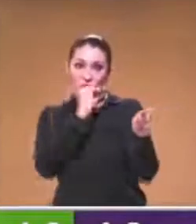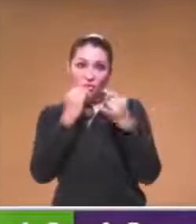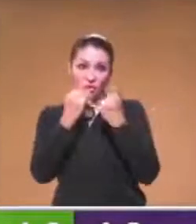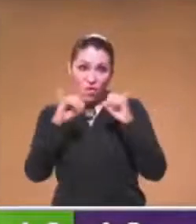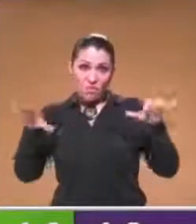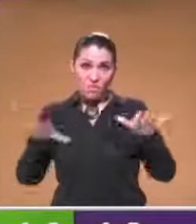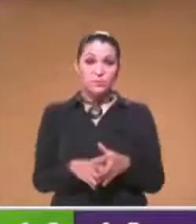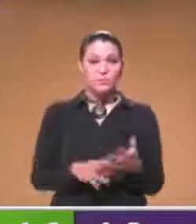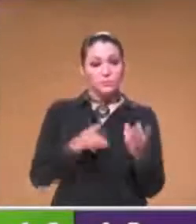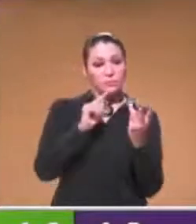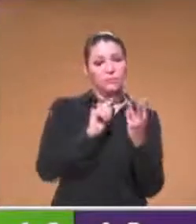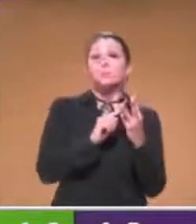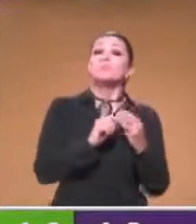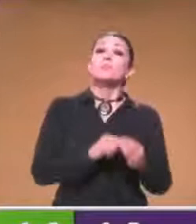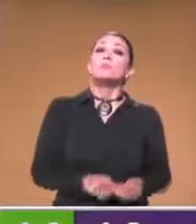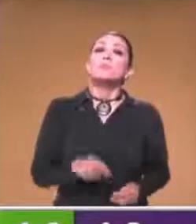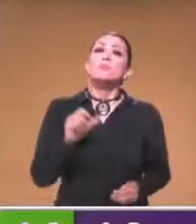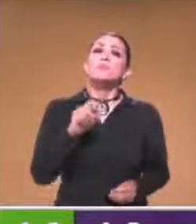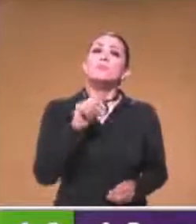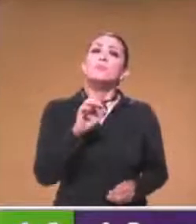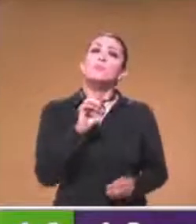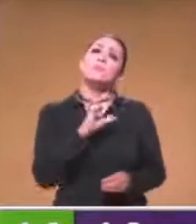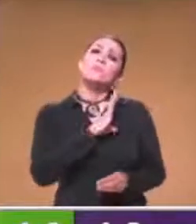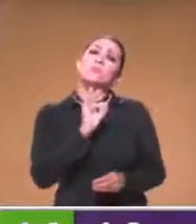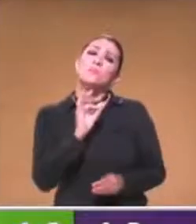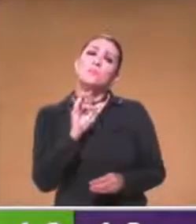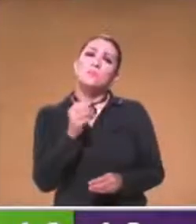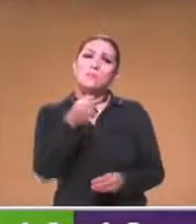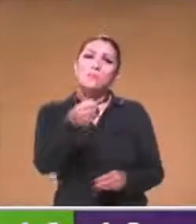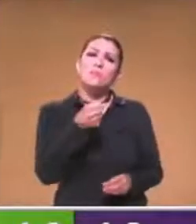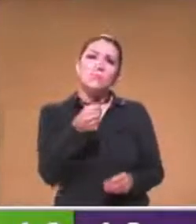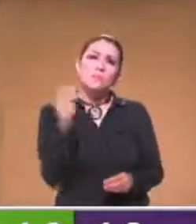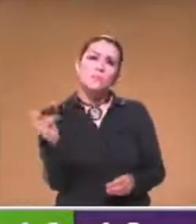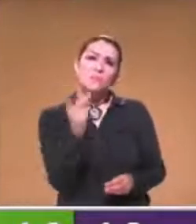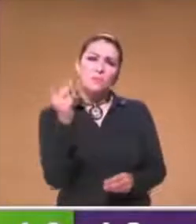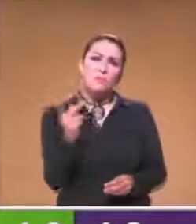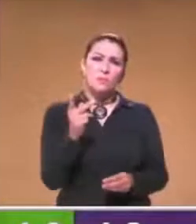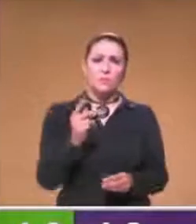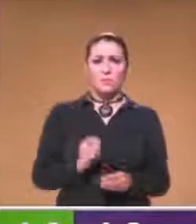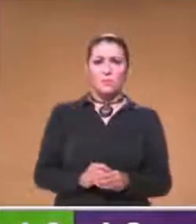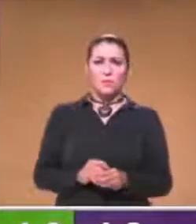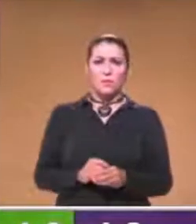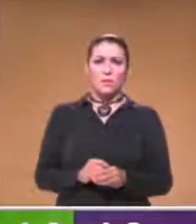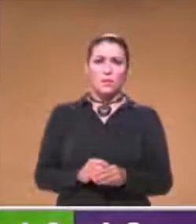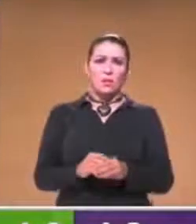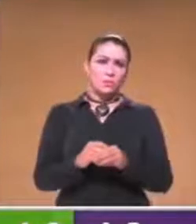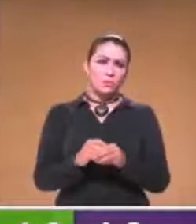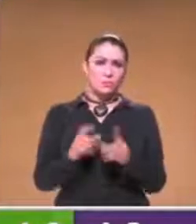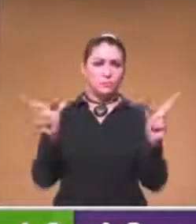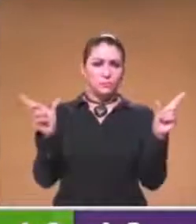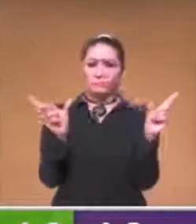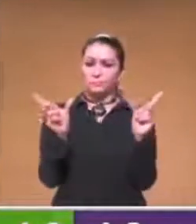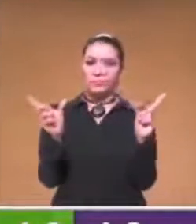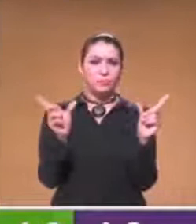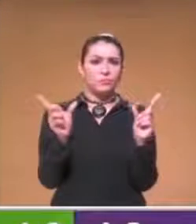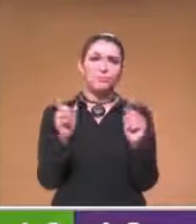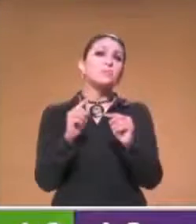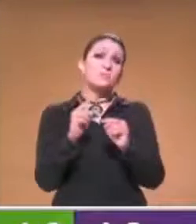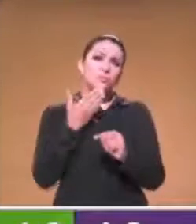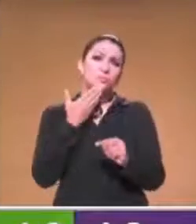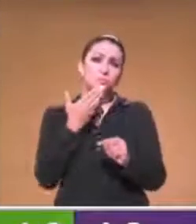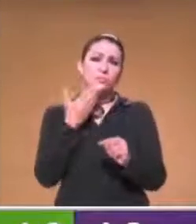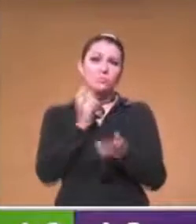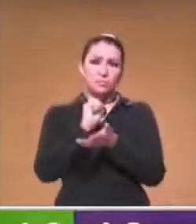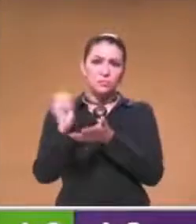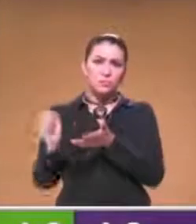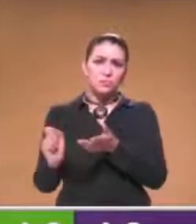podemos encontrar una pregunta como, who's this? Y esto no es algo inapropiado en la lengua inglesa. A diferencia del